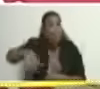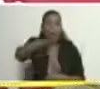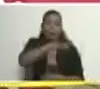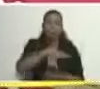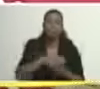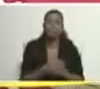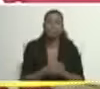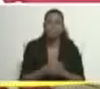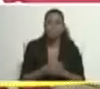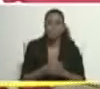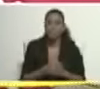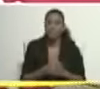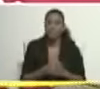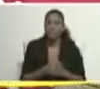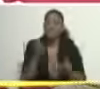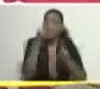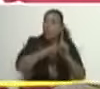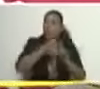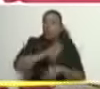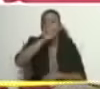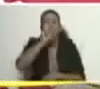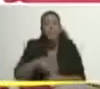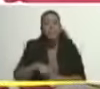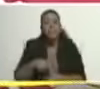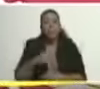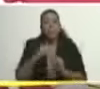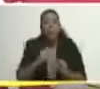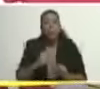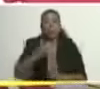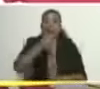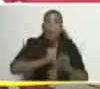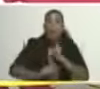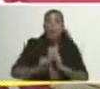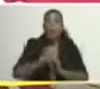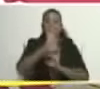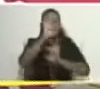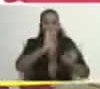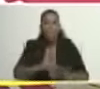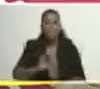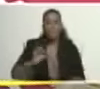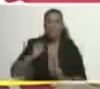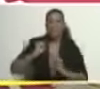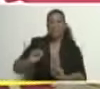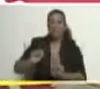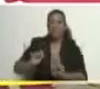pueblos, y luchando contra el fascismo.